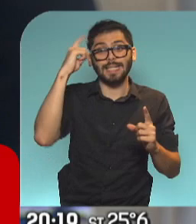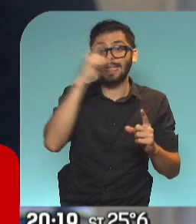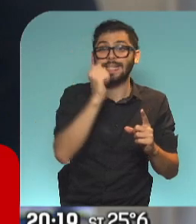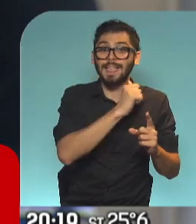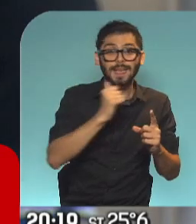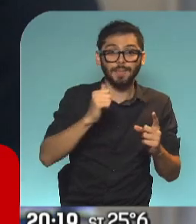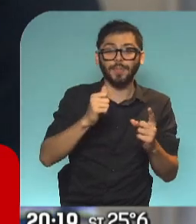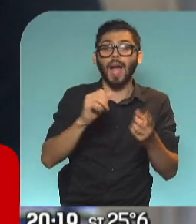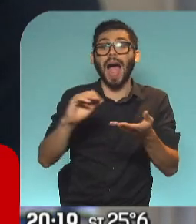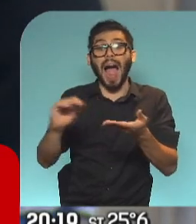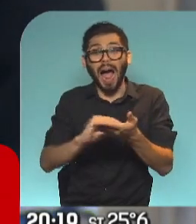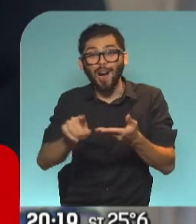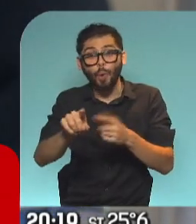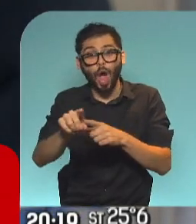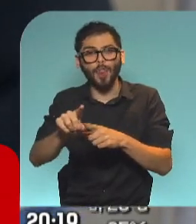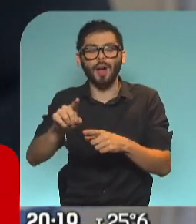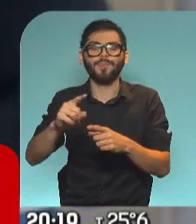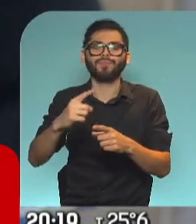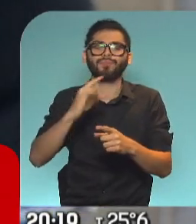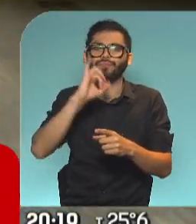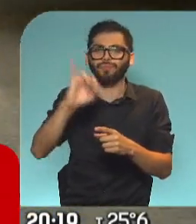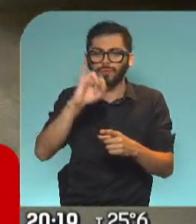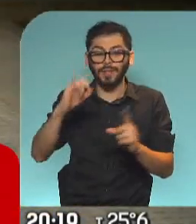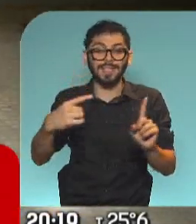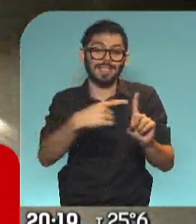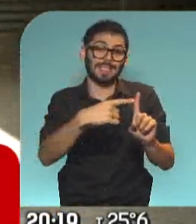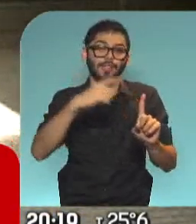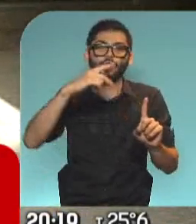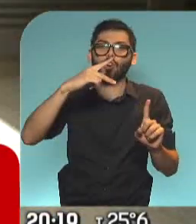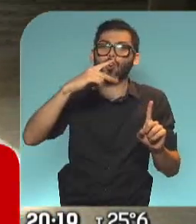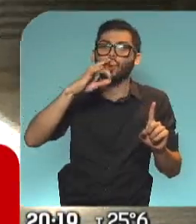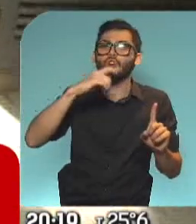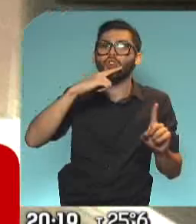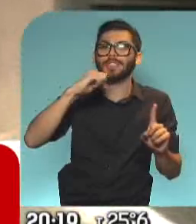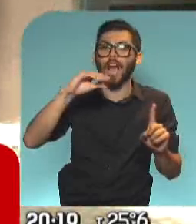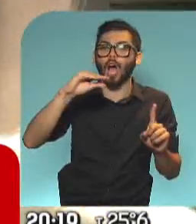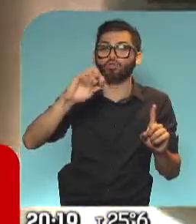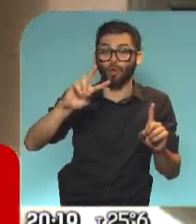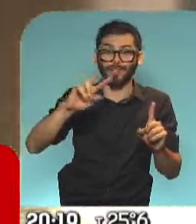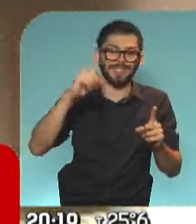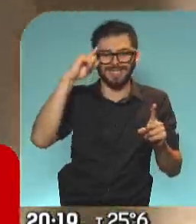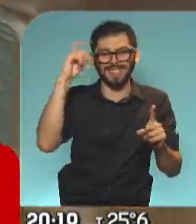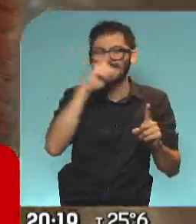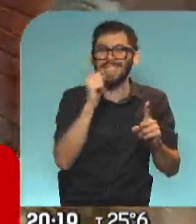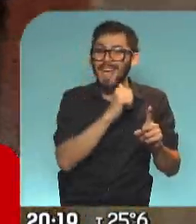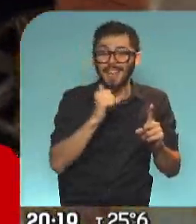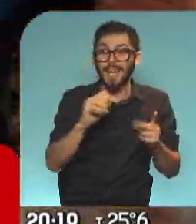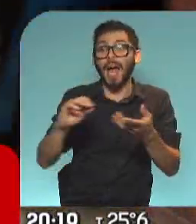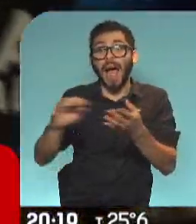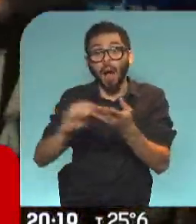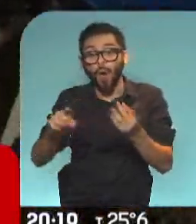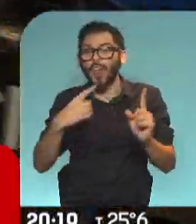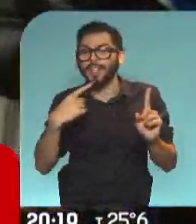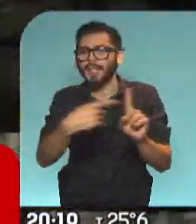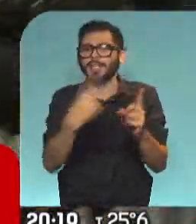Millanchuk, explicó a la prensa que Agustina Kasachov, ese es el nombre de la psiquiatra, está siendo investigada, es decir, que en